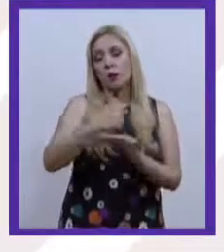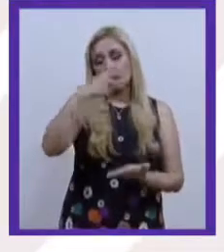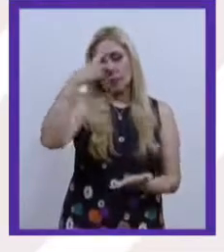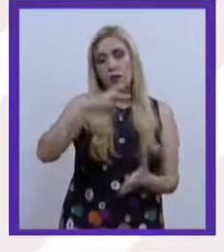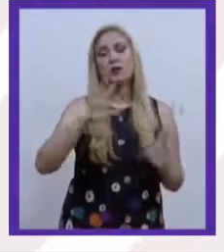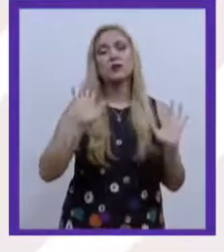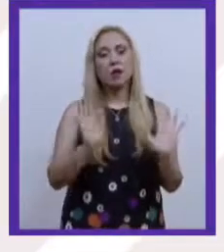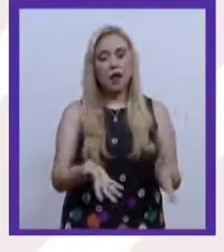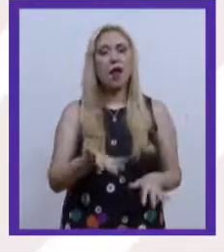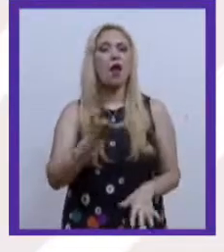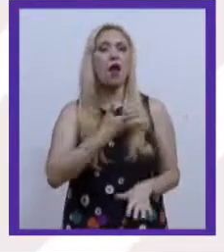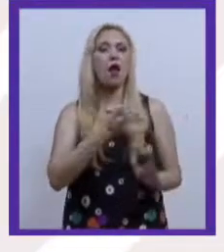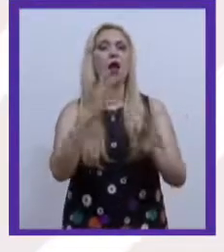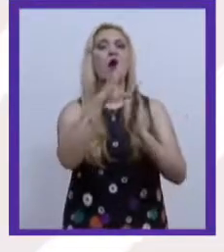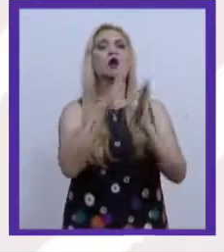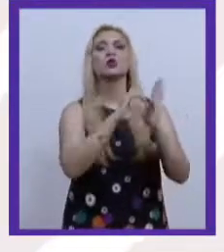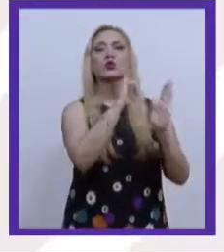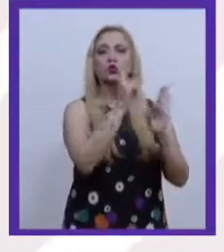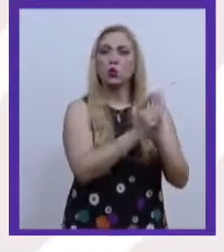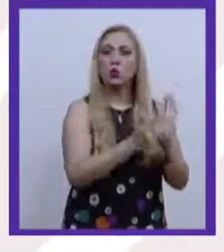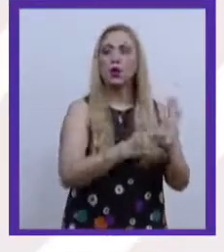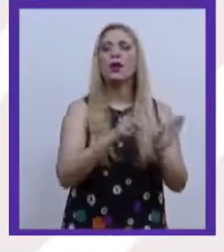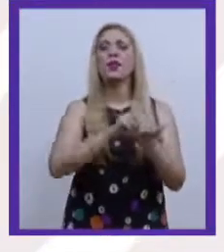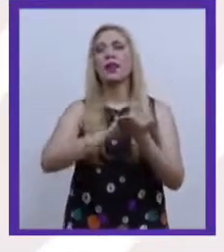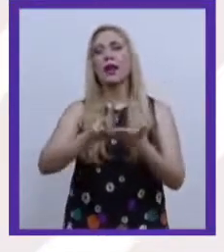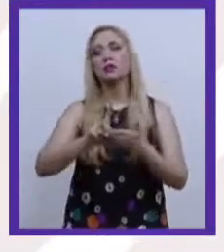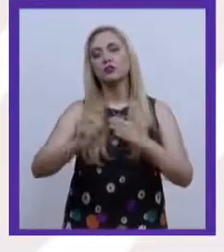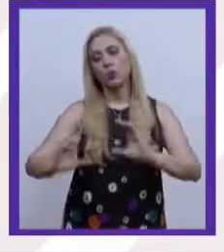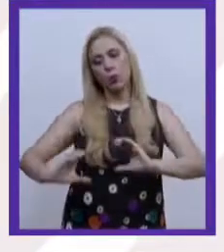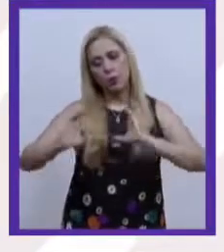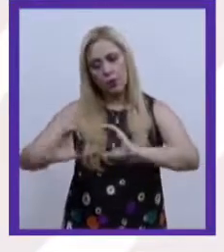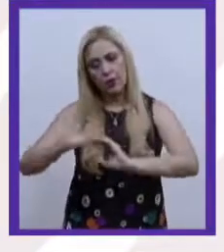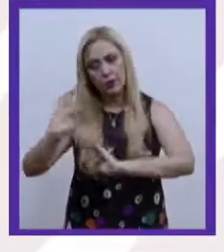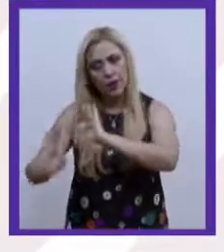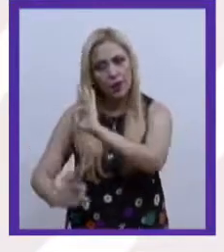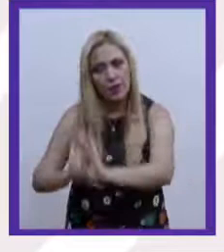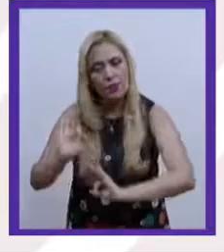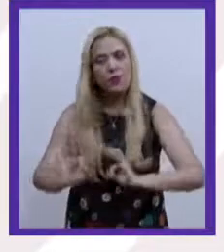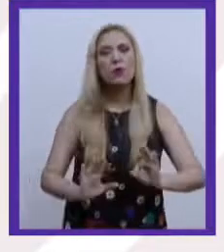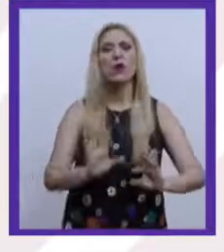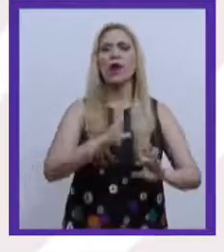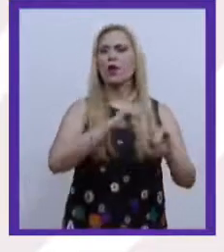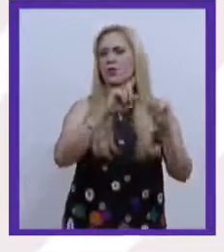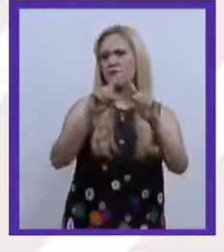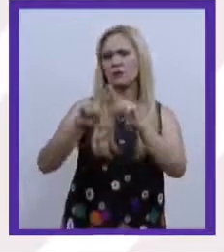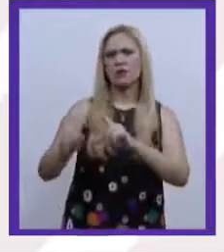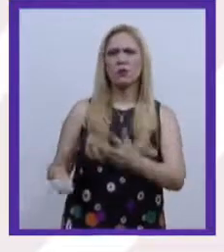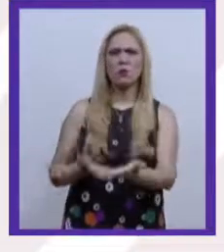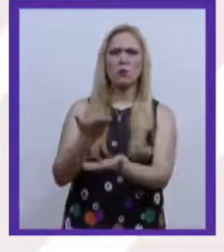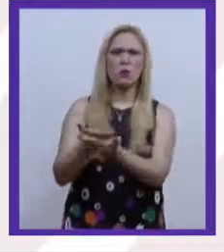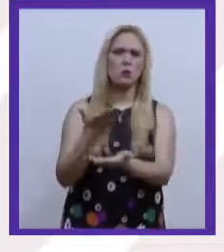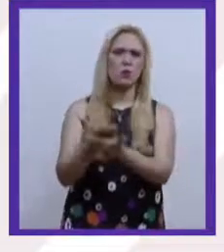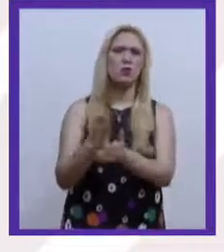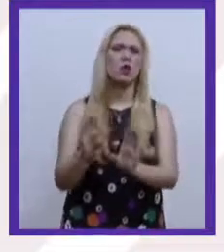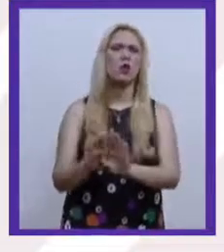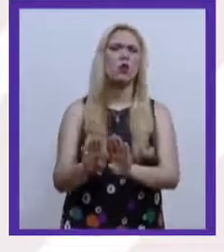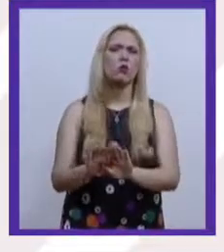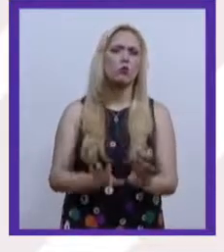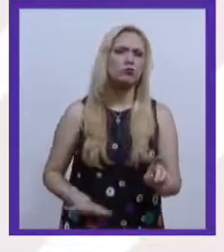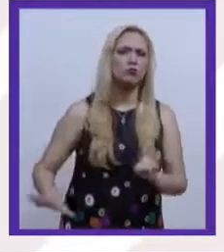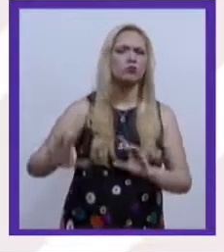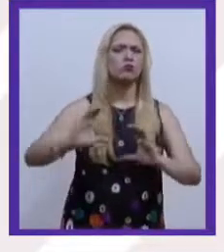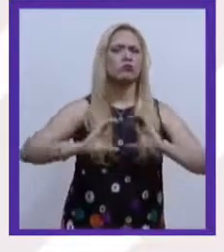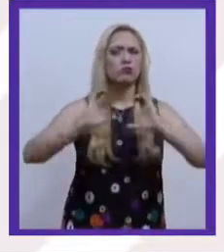ya, ¿no? Tiene en su constitución el derecho al cuidado, tiene diferentes propuestas sobre el sistema de cuidados